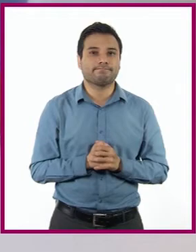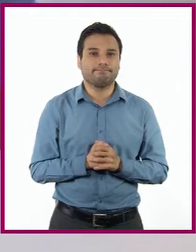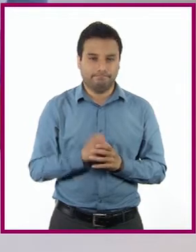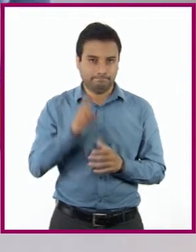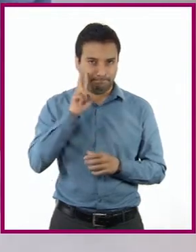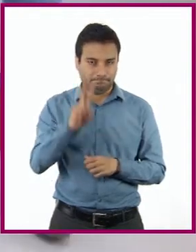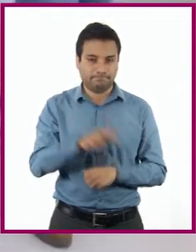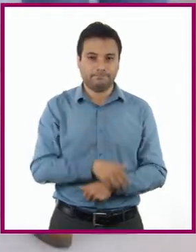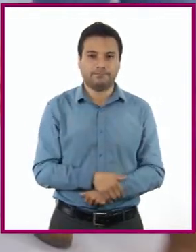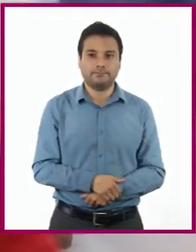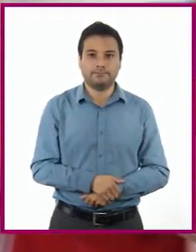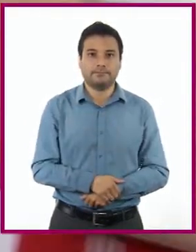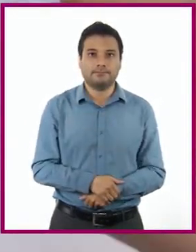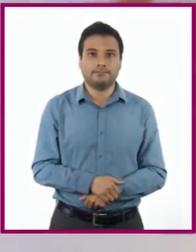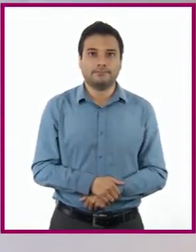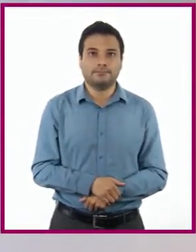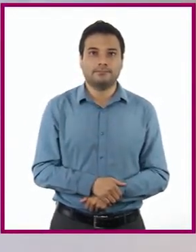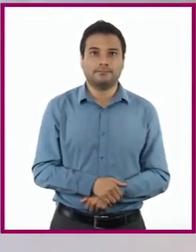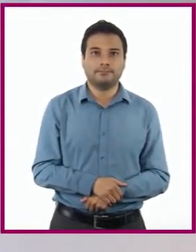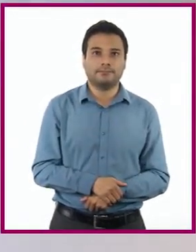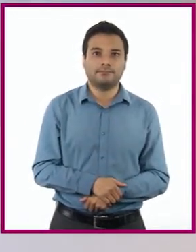maestra. Vamos.